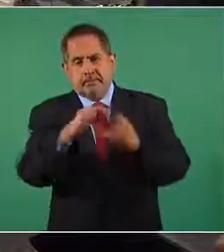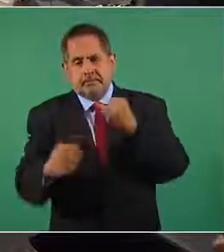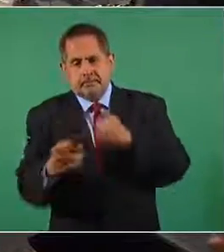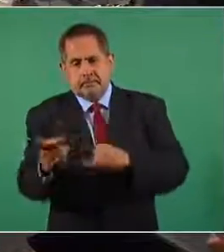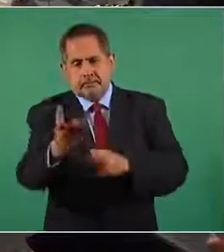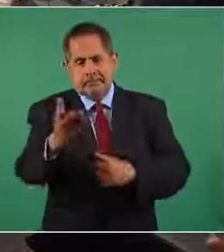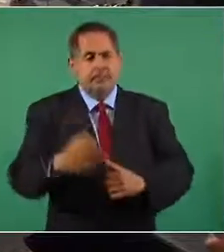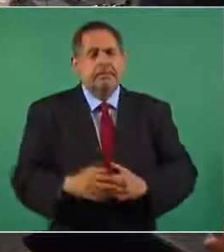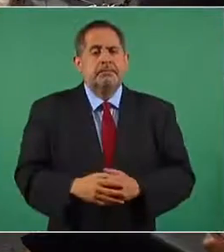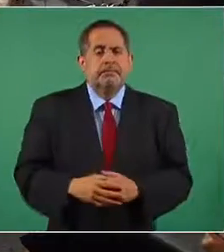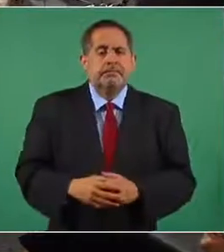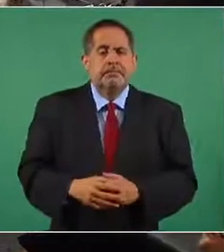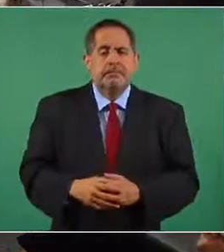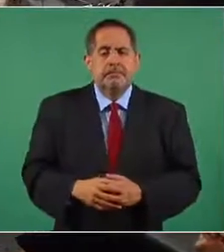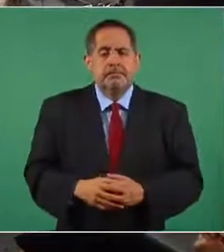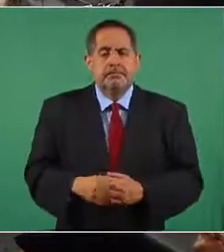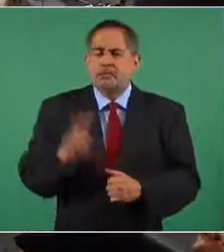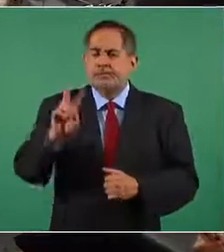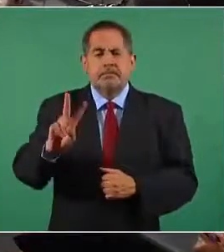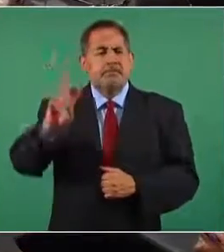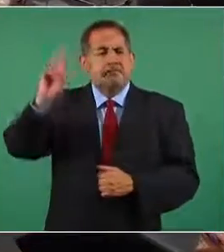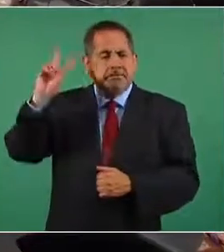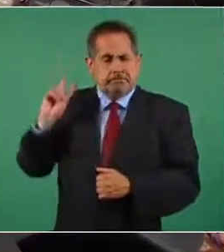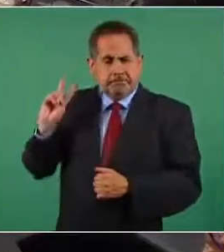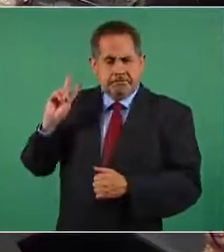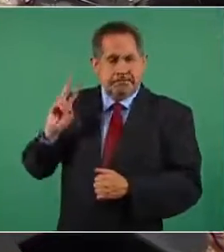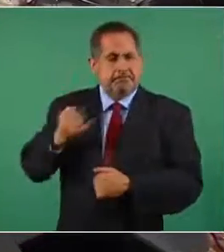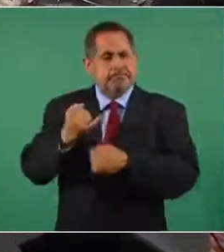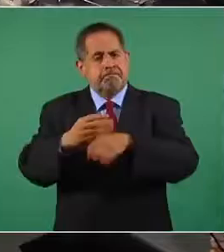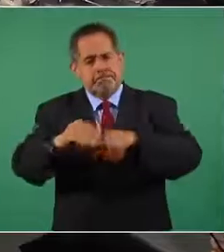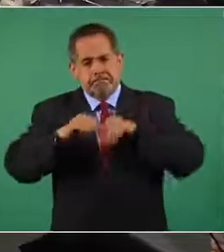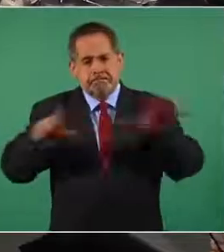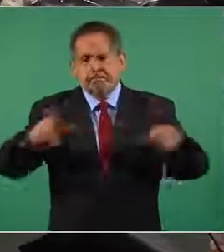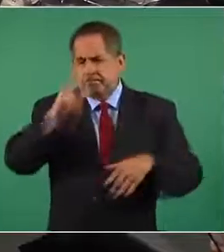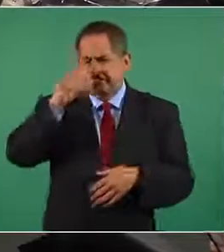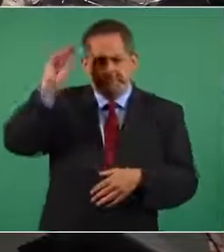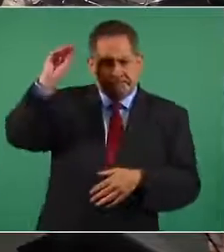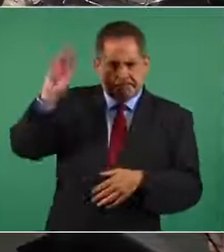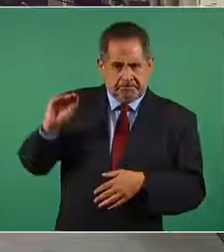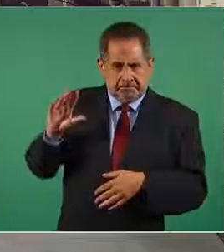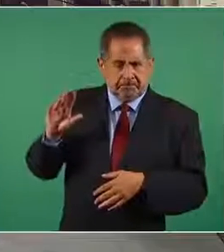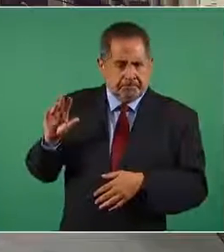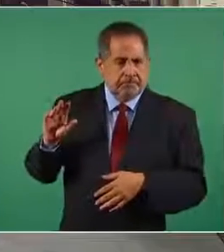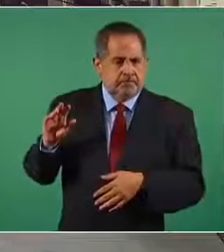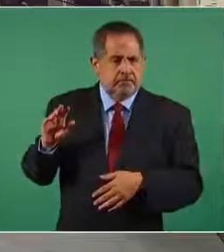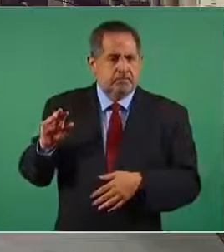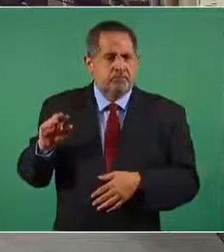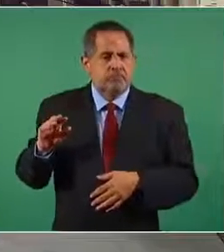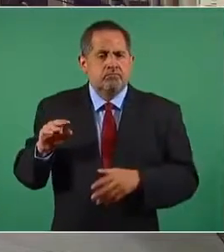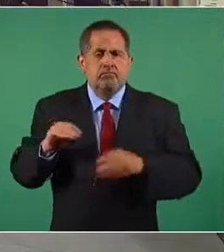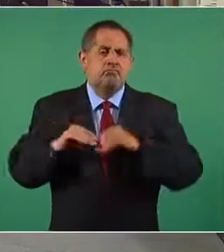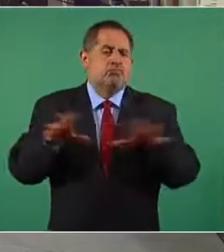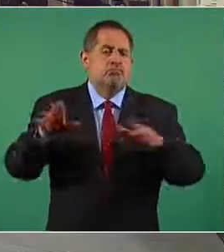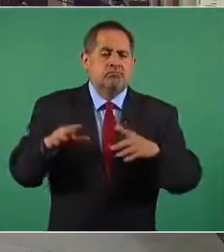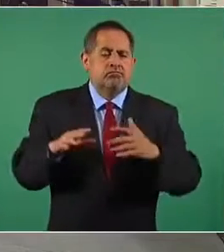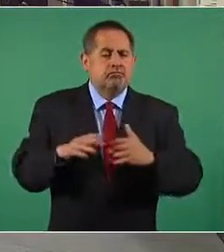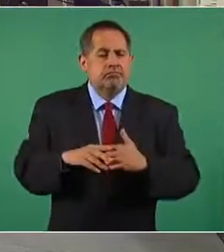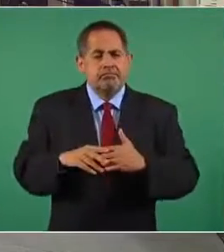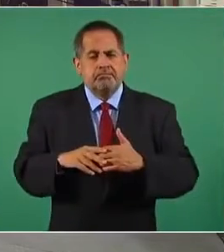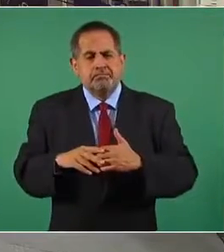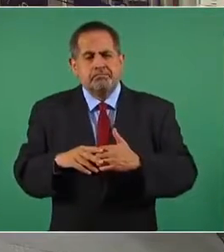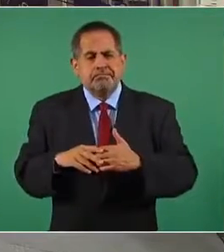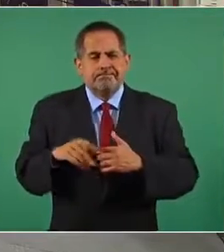presidente, el viernes pasado, cuando se dio a conocer el semáforo de riesgo epidemiológico, hay por ahí